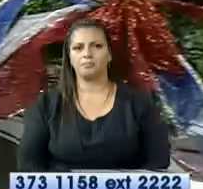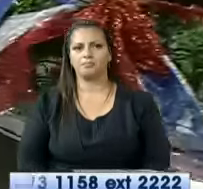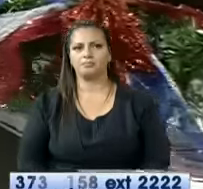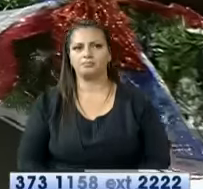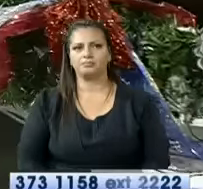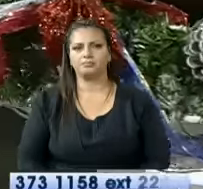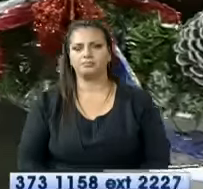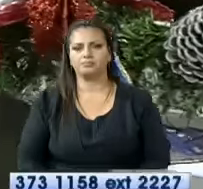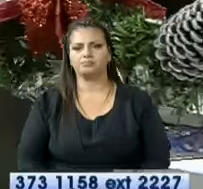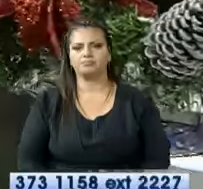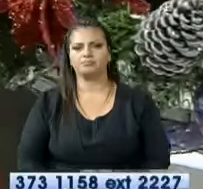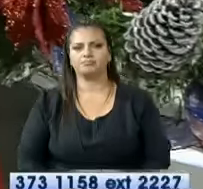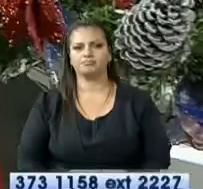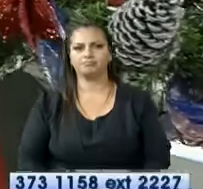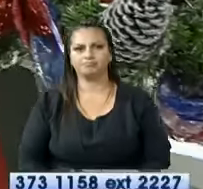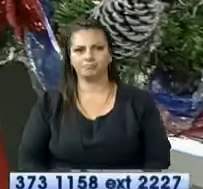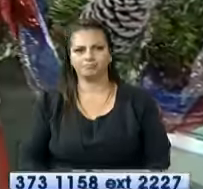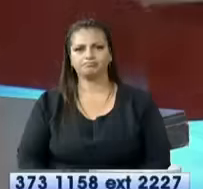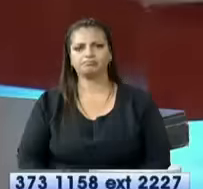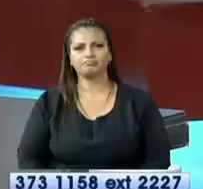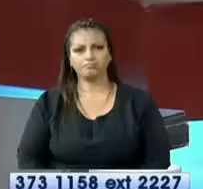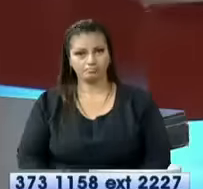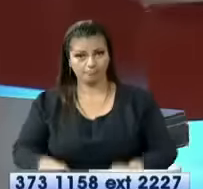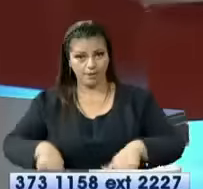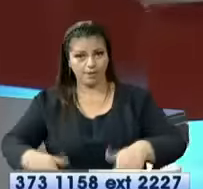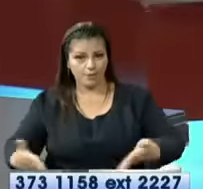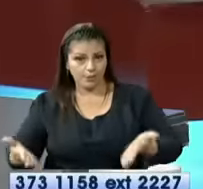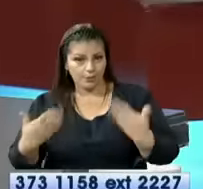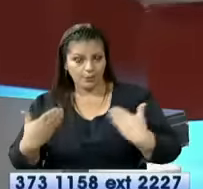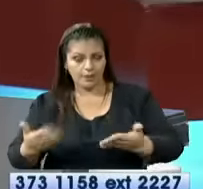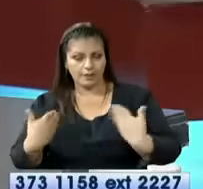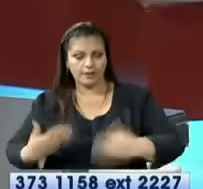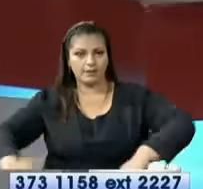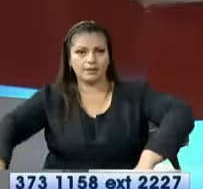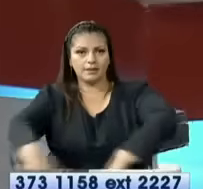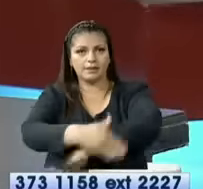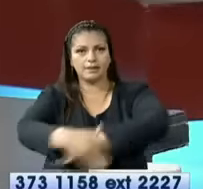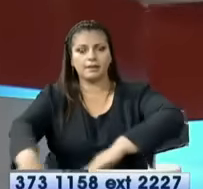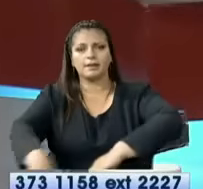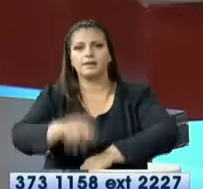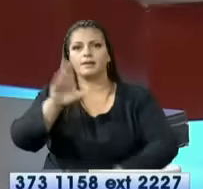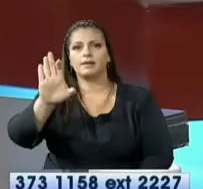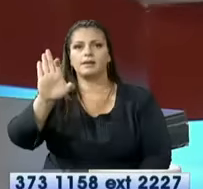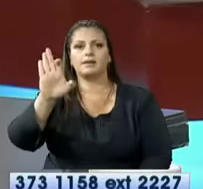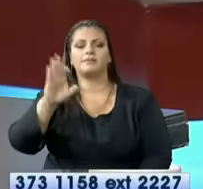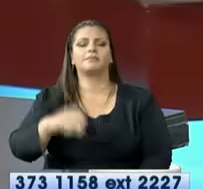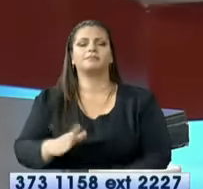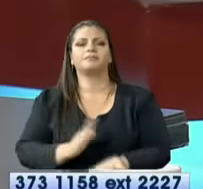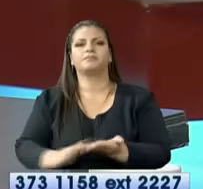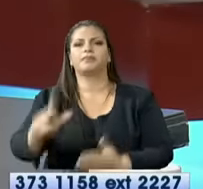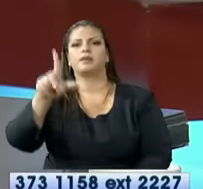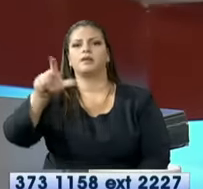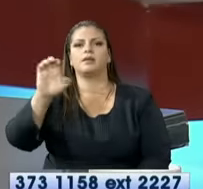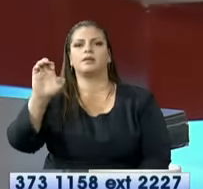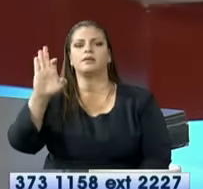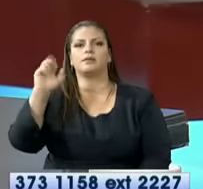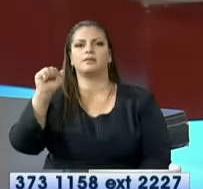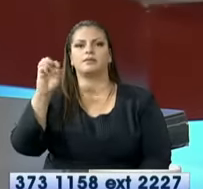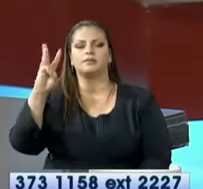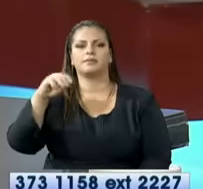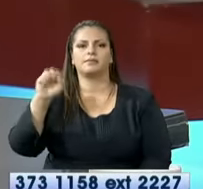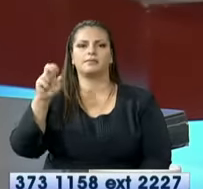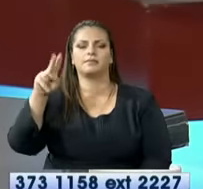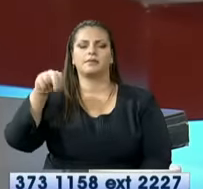Un ciudadano de 66 años de edad falleció dentro de su domicilio en las calles Letamendi y Gallegos Lara, al sur de